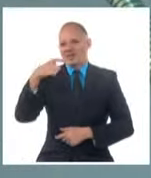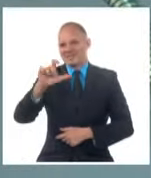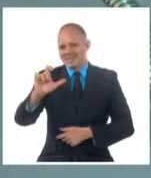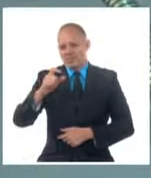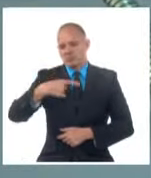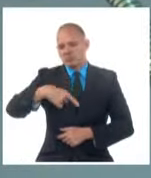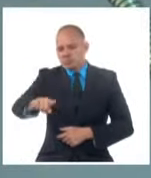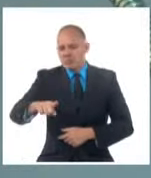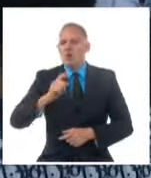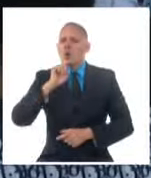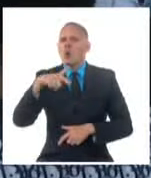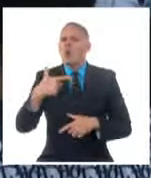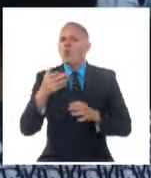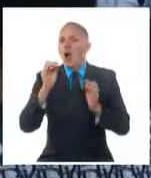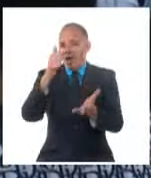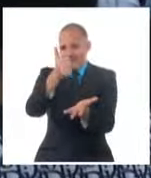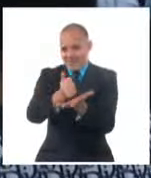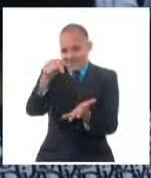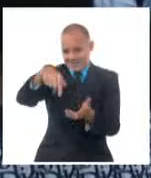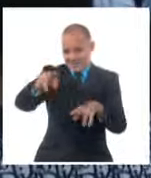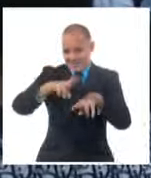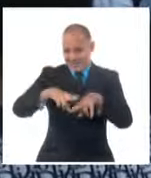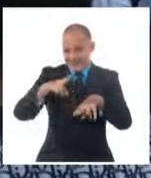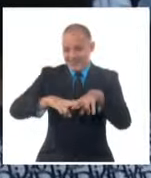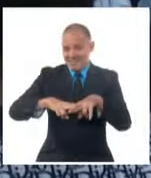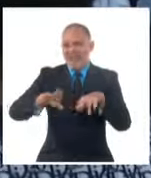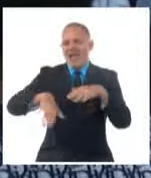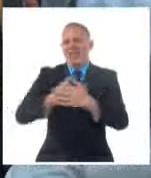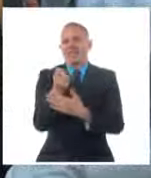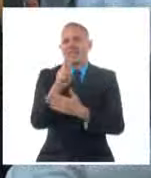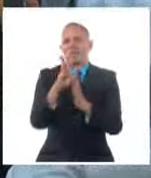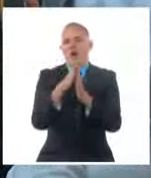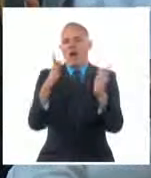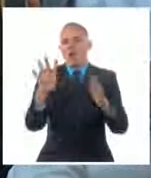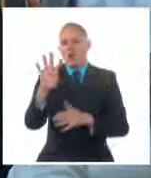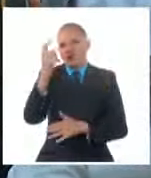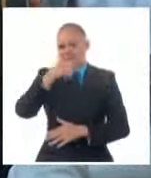que se realizará en la capital cubana del 2 al 4 de abril